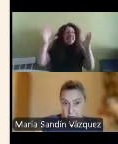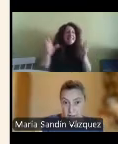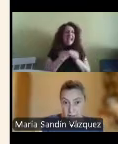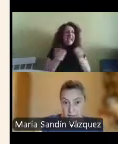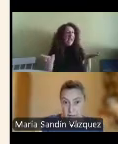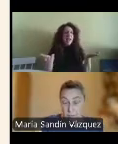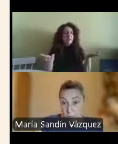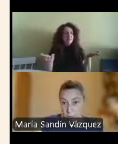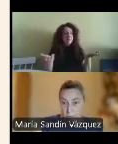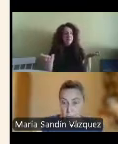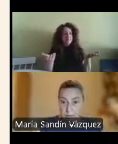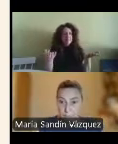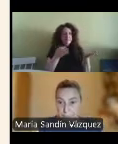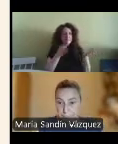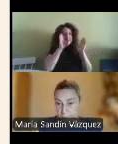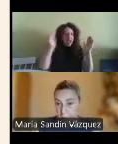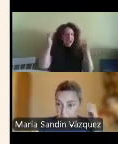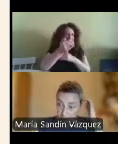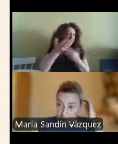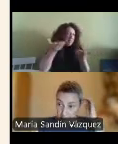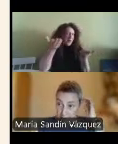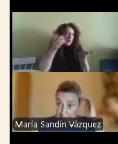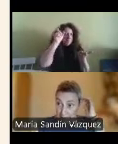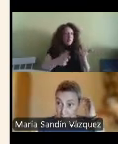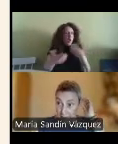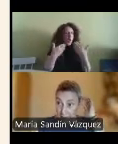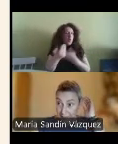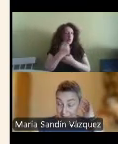trato en una consulta.